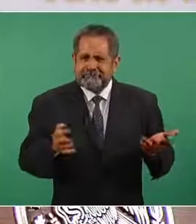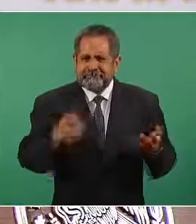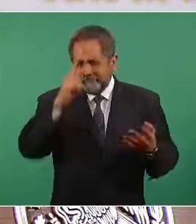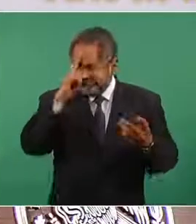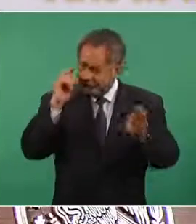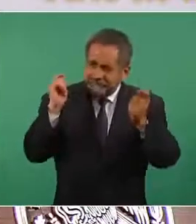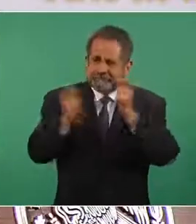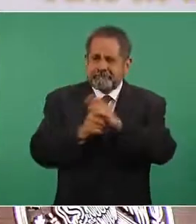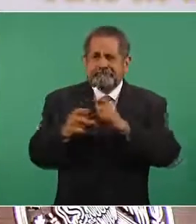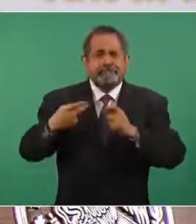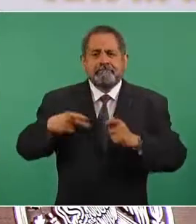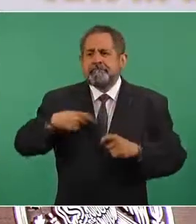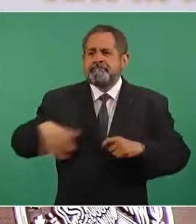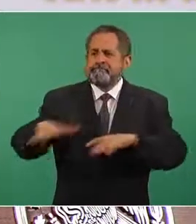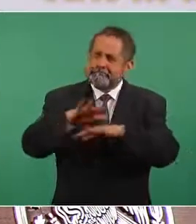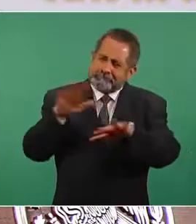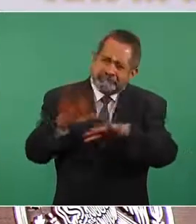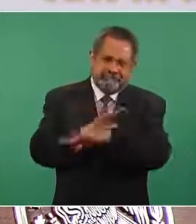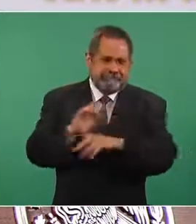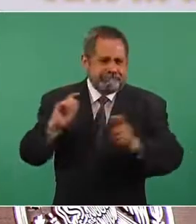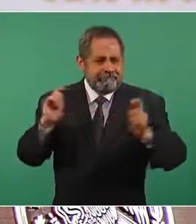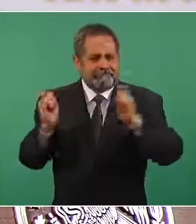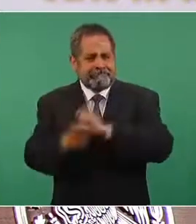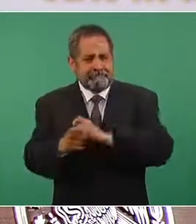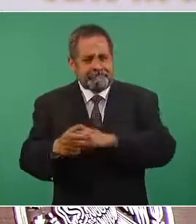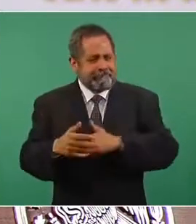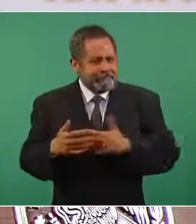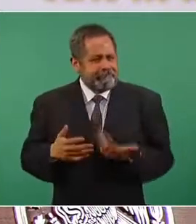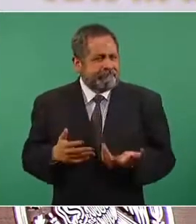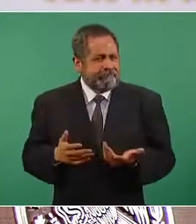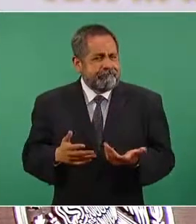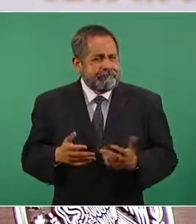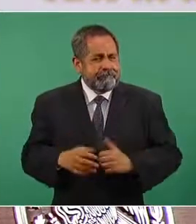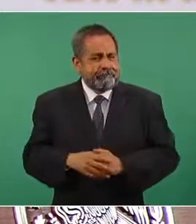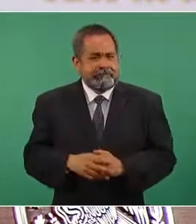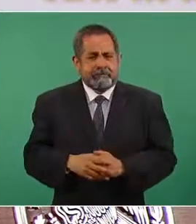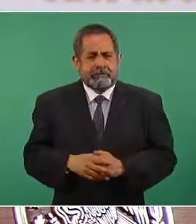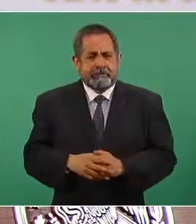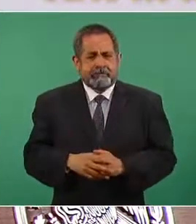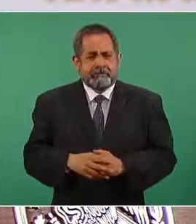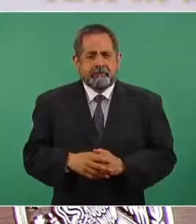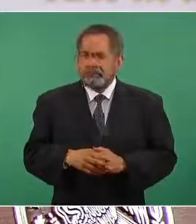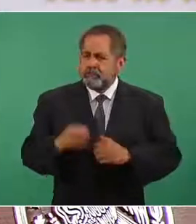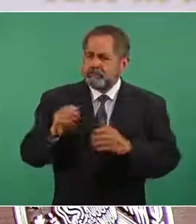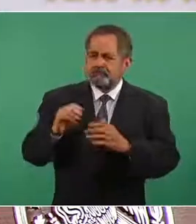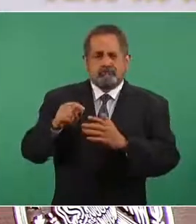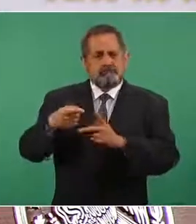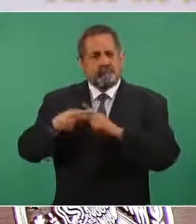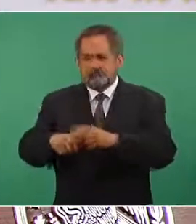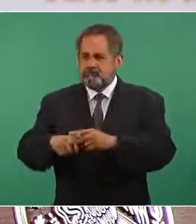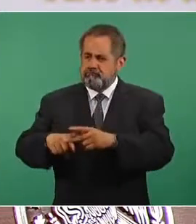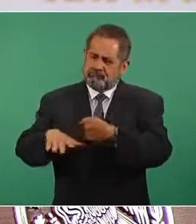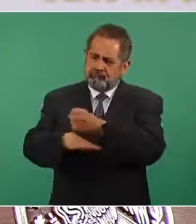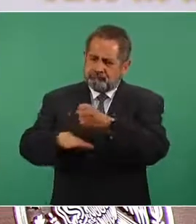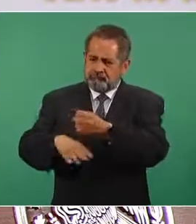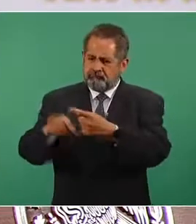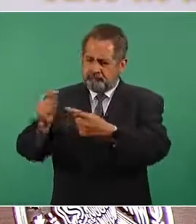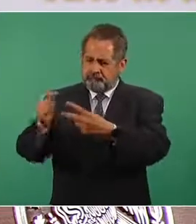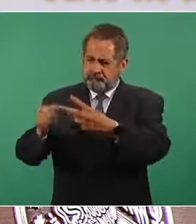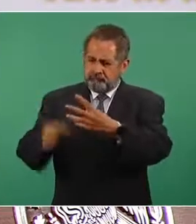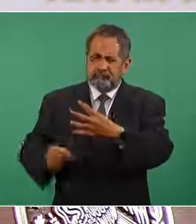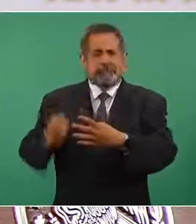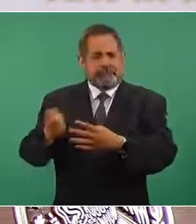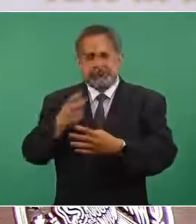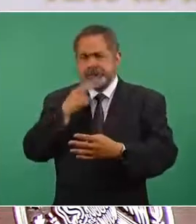al país, que se establezcan las bases